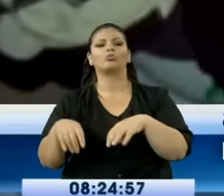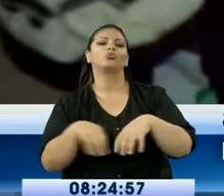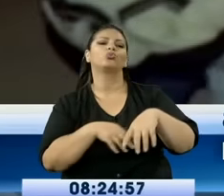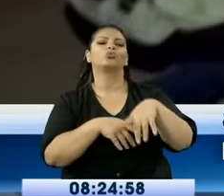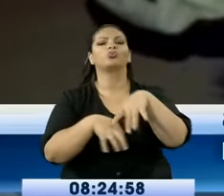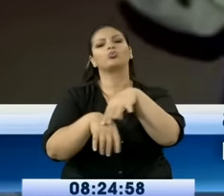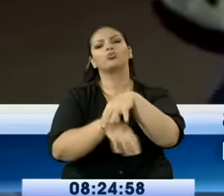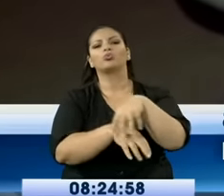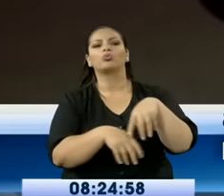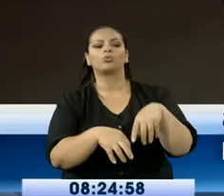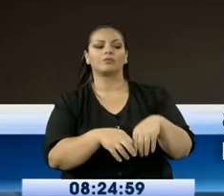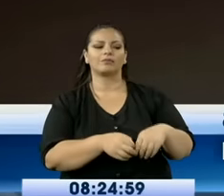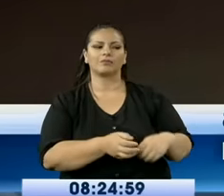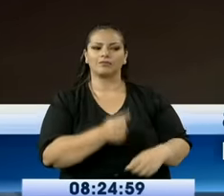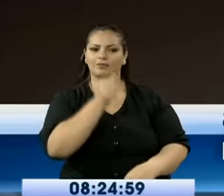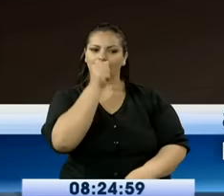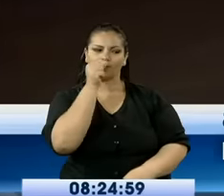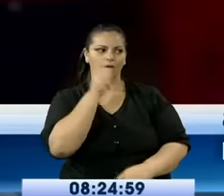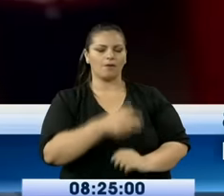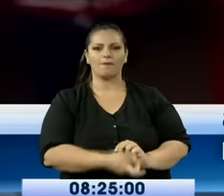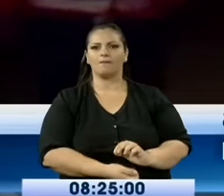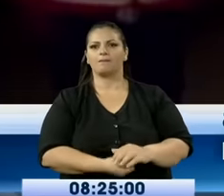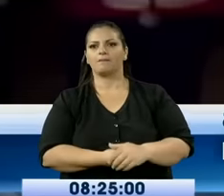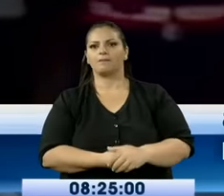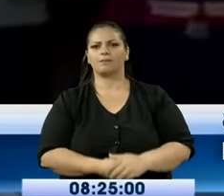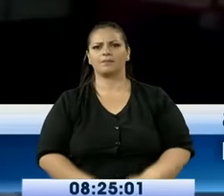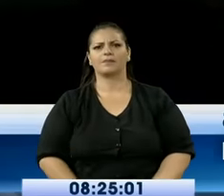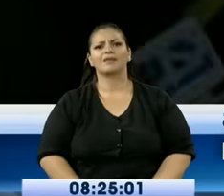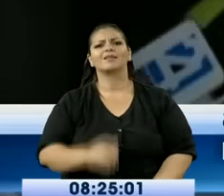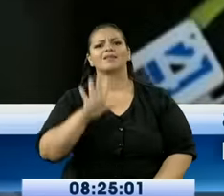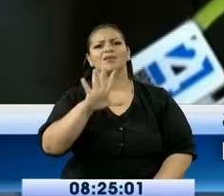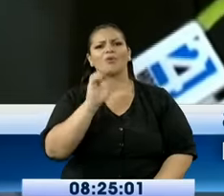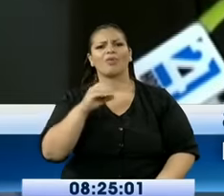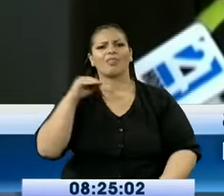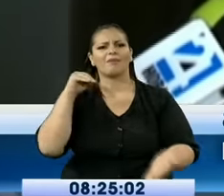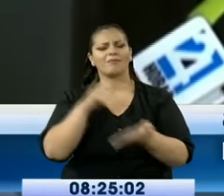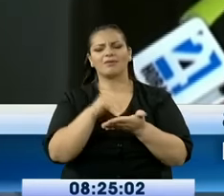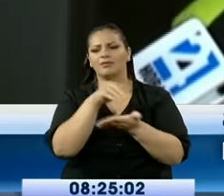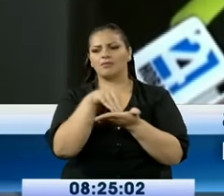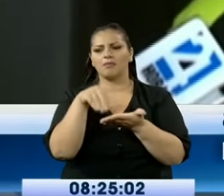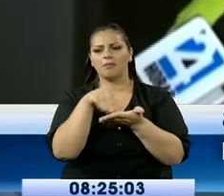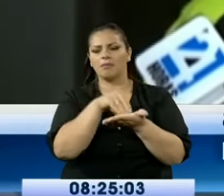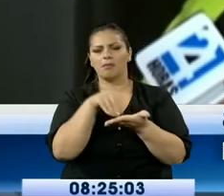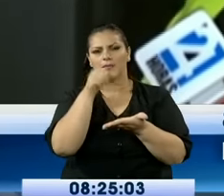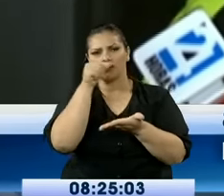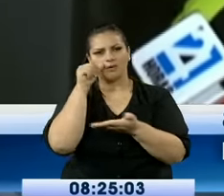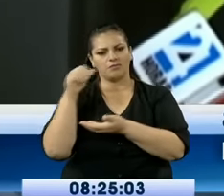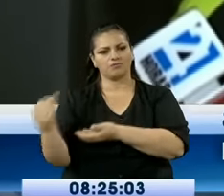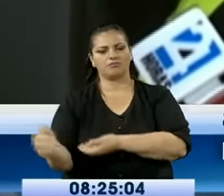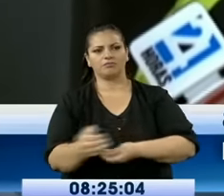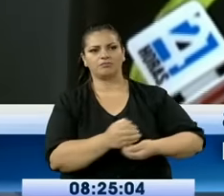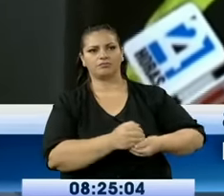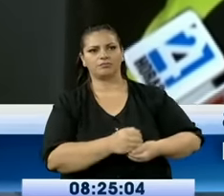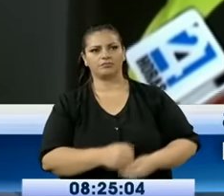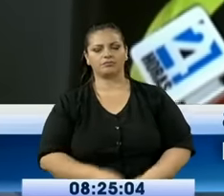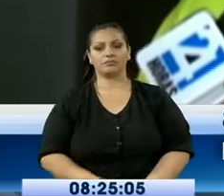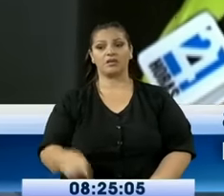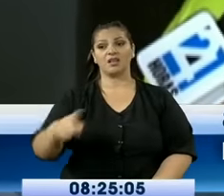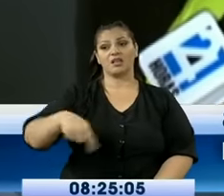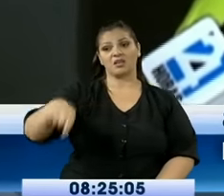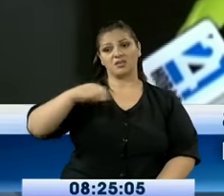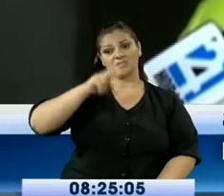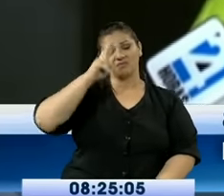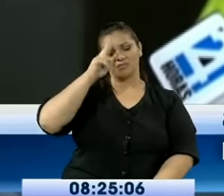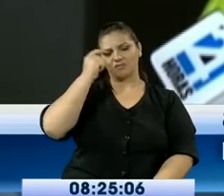prohibido. Estiman que sacaron del mercado cerca de 50.000 dosis. Muchos de la organización a lo mejor pensaban que en este